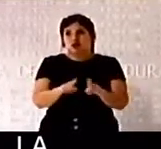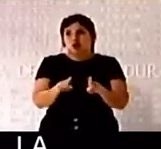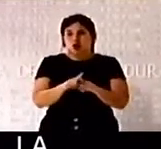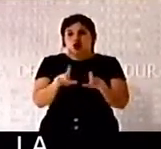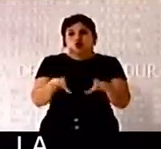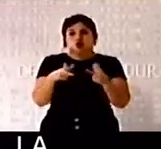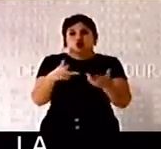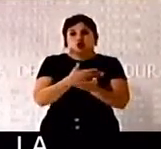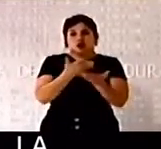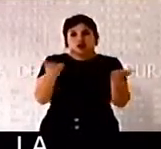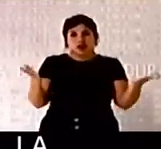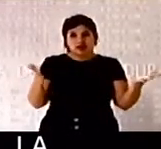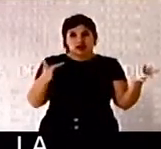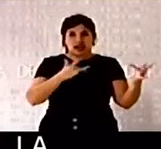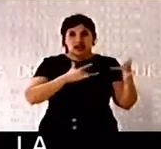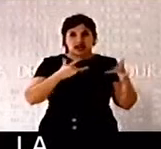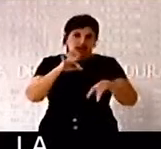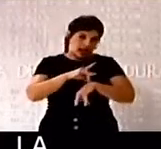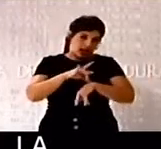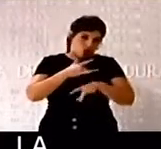de neumología,